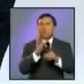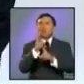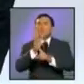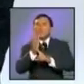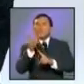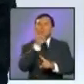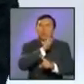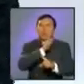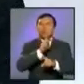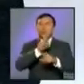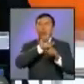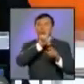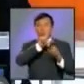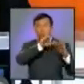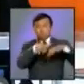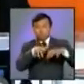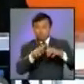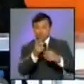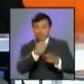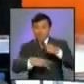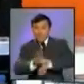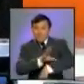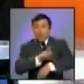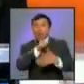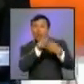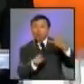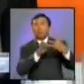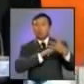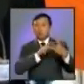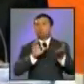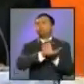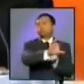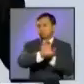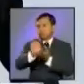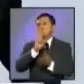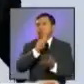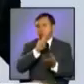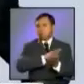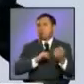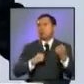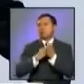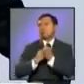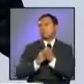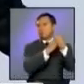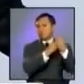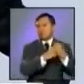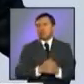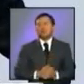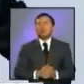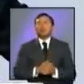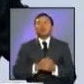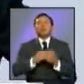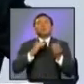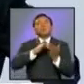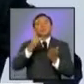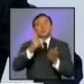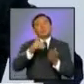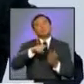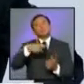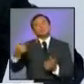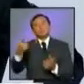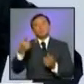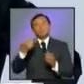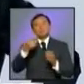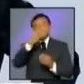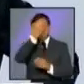positiva entre comillas las propuestas de Josefina no manchen no tan solo de ella Peña